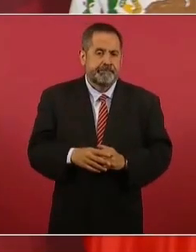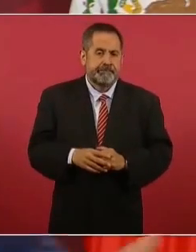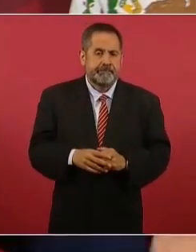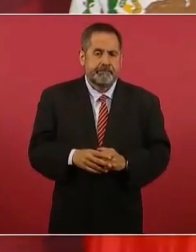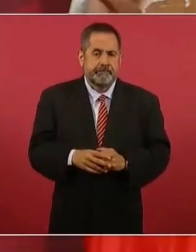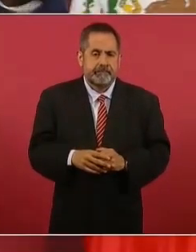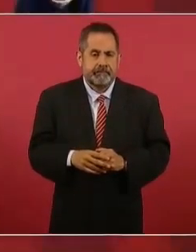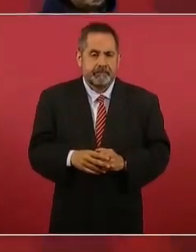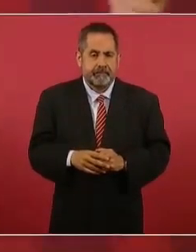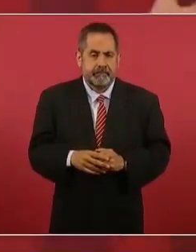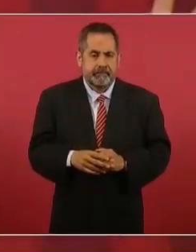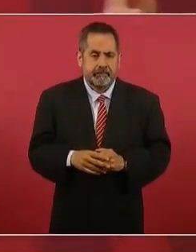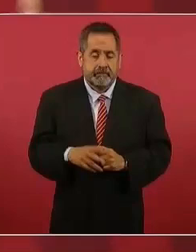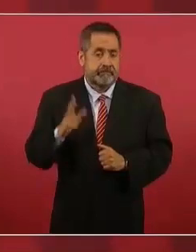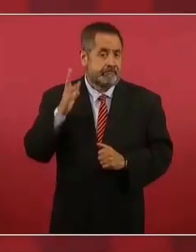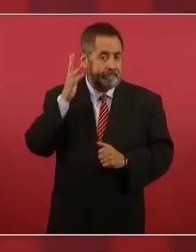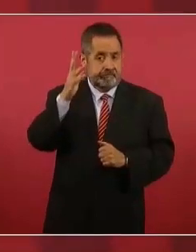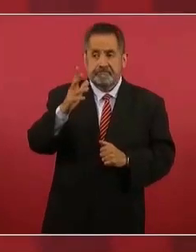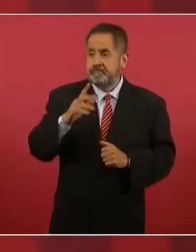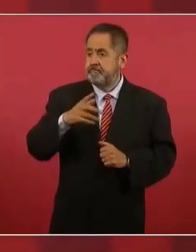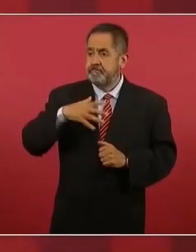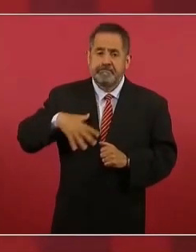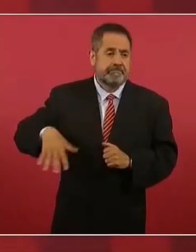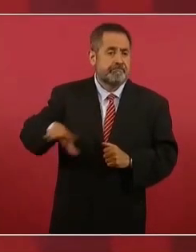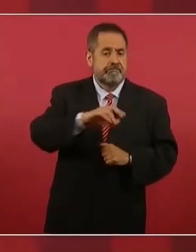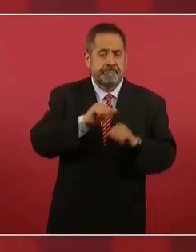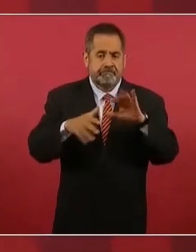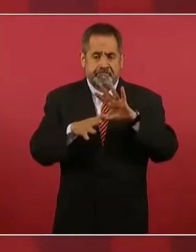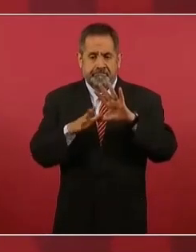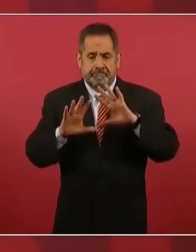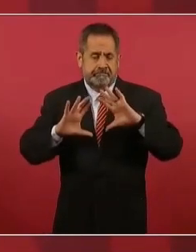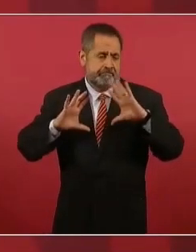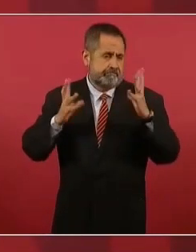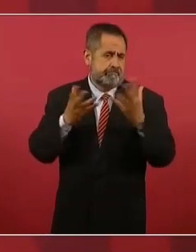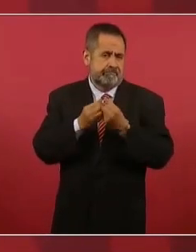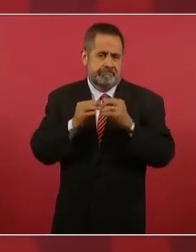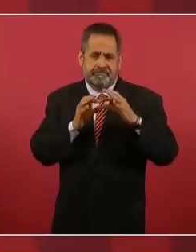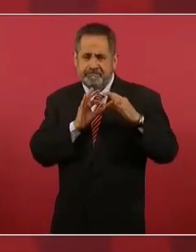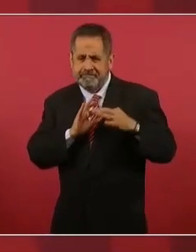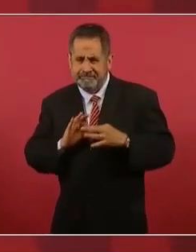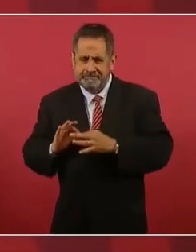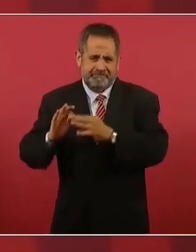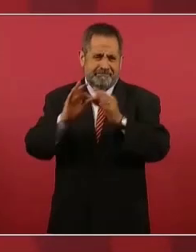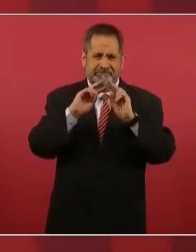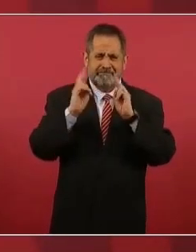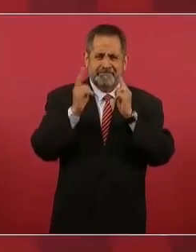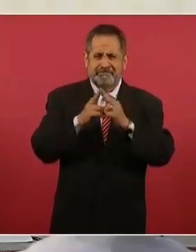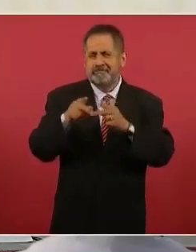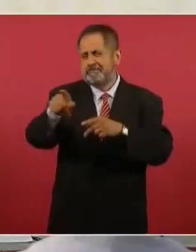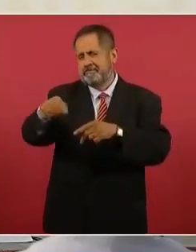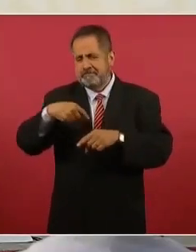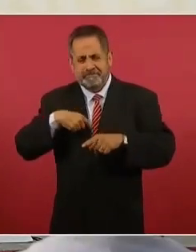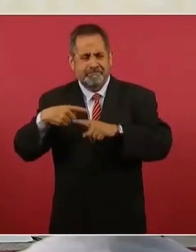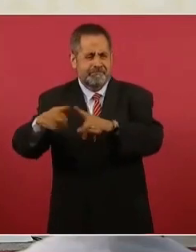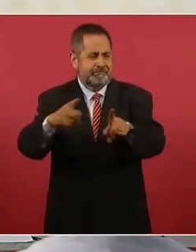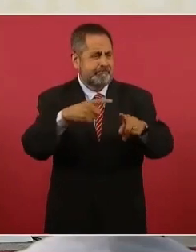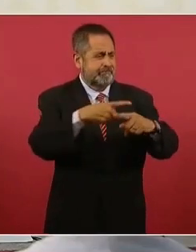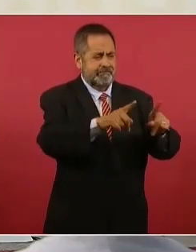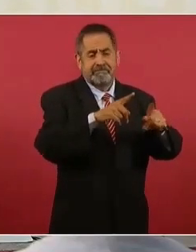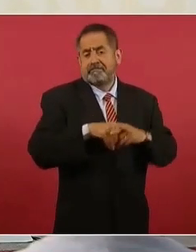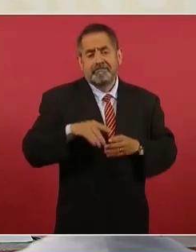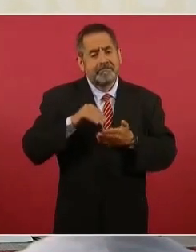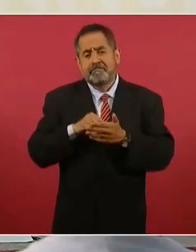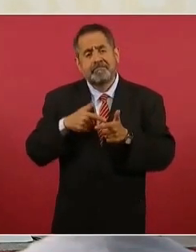y que busquemos la unidad de todos los pueblos independientemente de nuestras diferencias que van a seguir